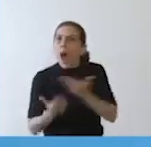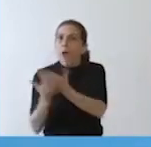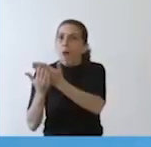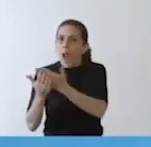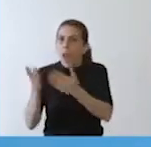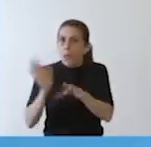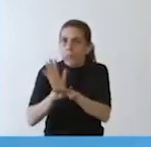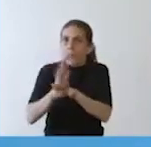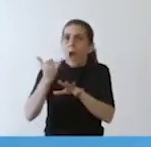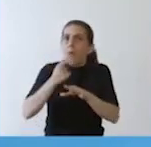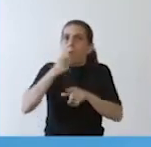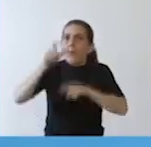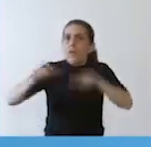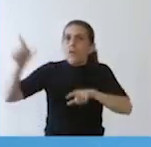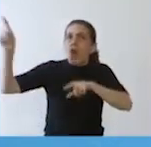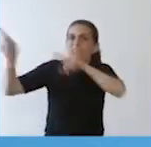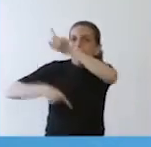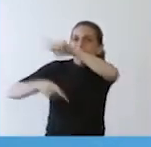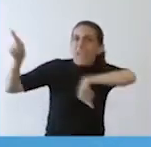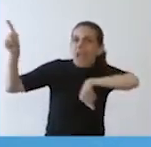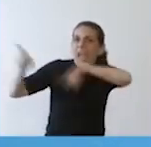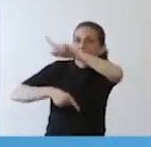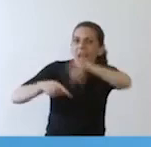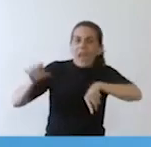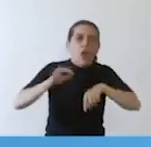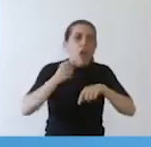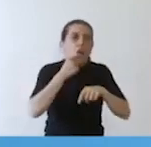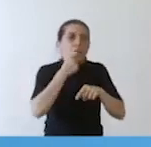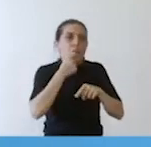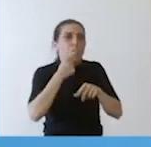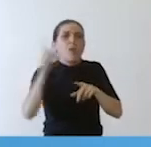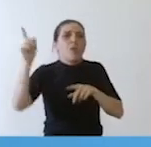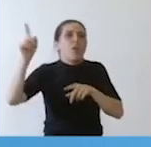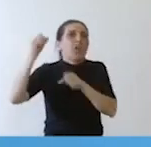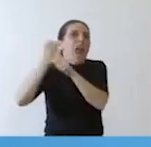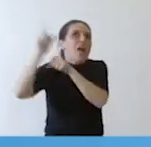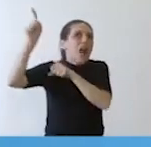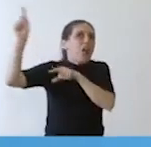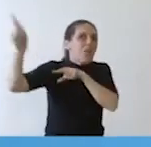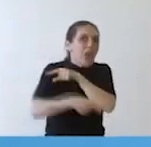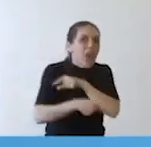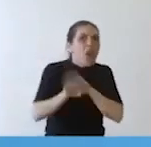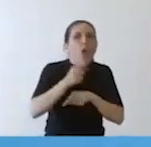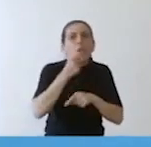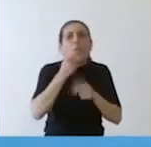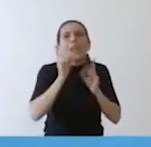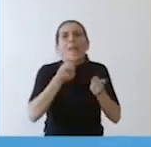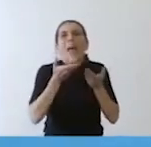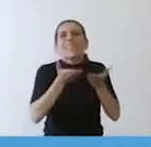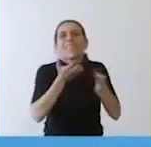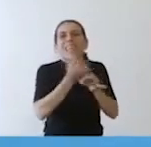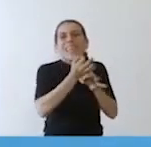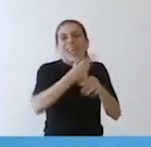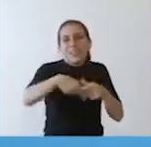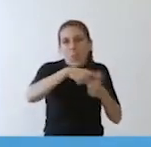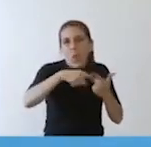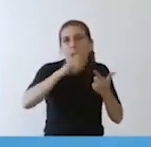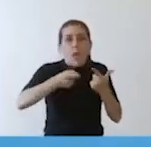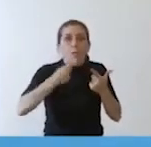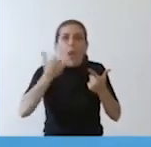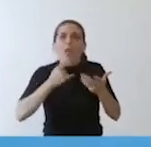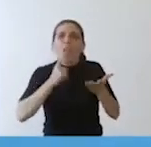estén regresando de viaje en relación a su trabajo, en relación a la asistencia escolar y en relación a estas acciones que se